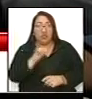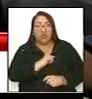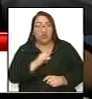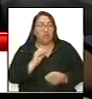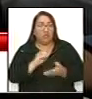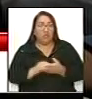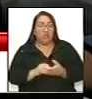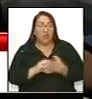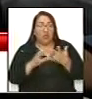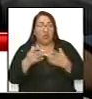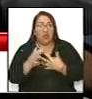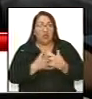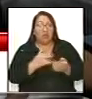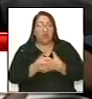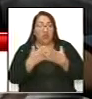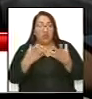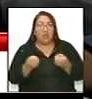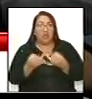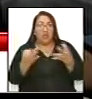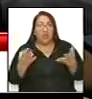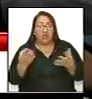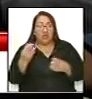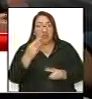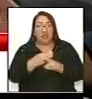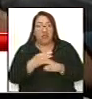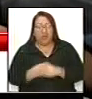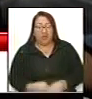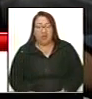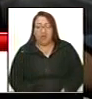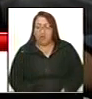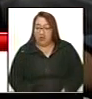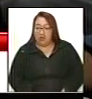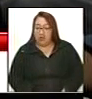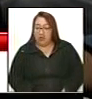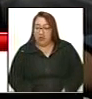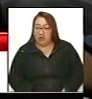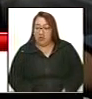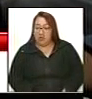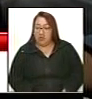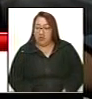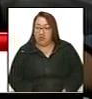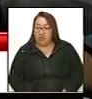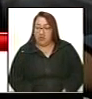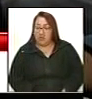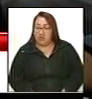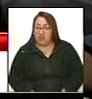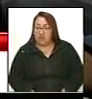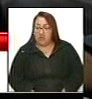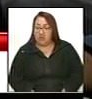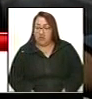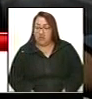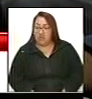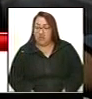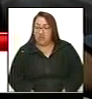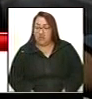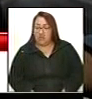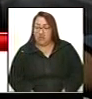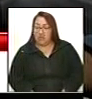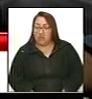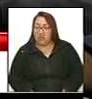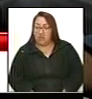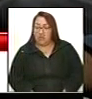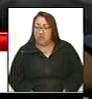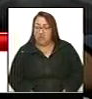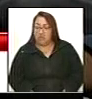poner su destino en las manos de mayorías meramente matemáticas, un socio un voto, que pueden representar a los socios menos profesionales y con menos interés en la actividad